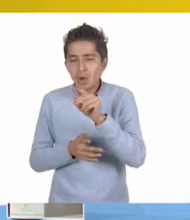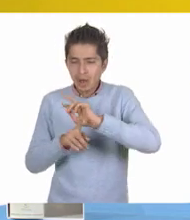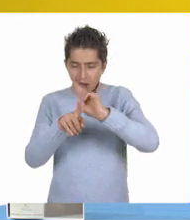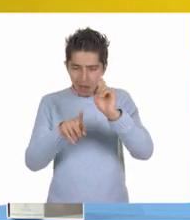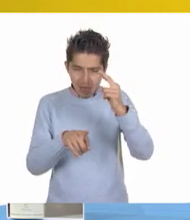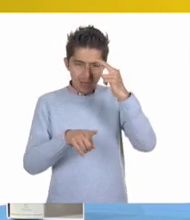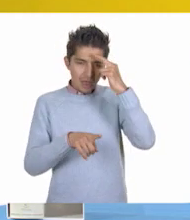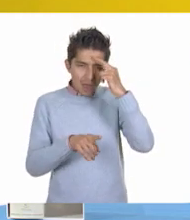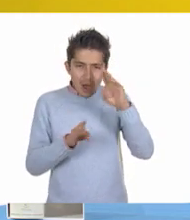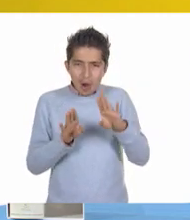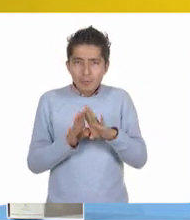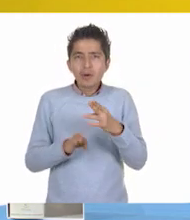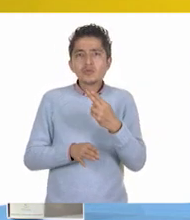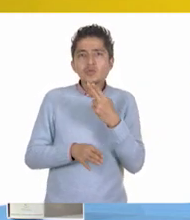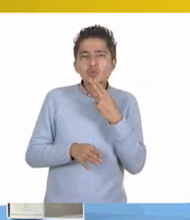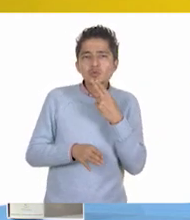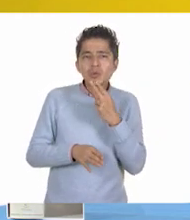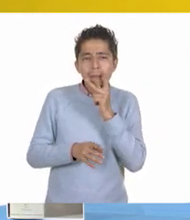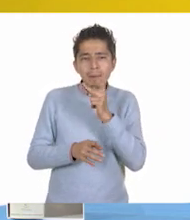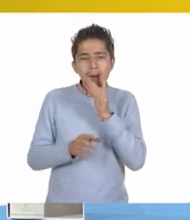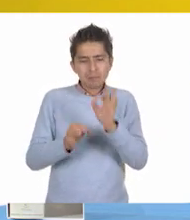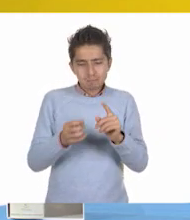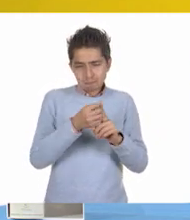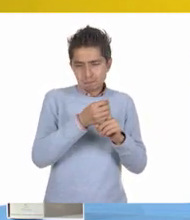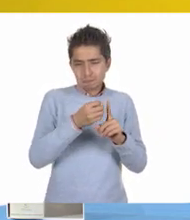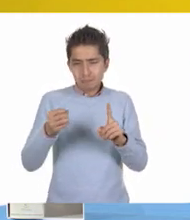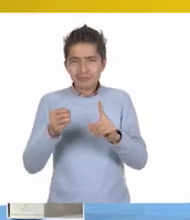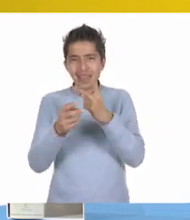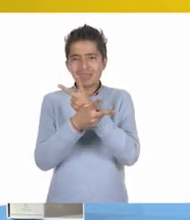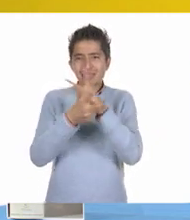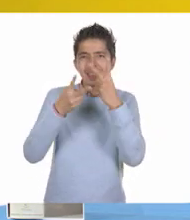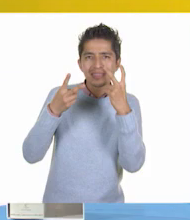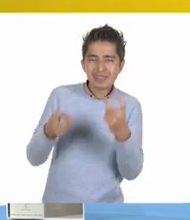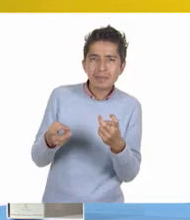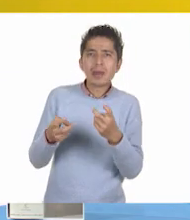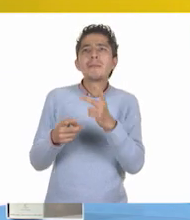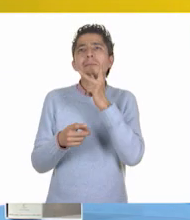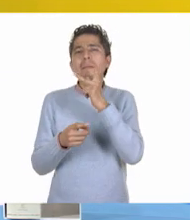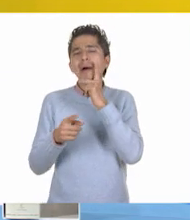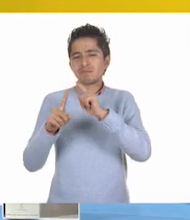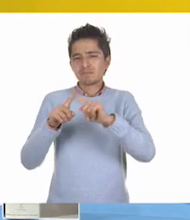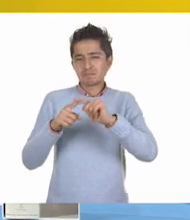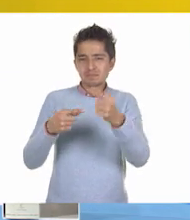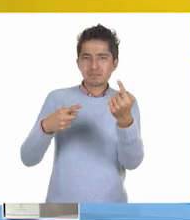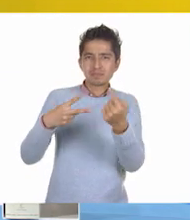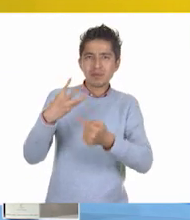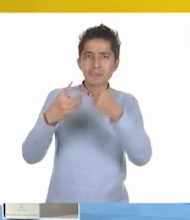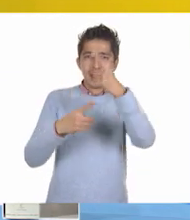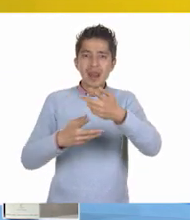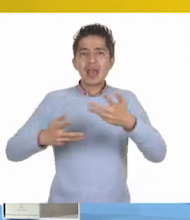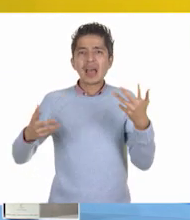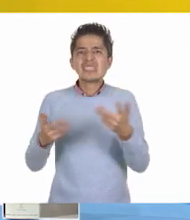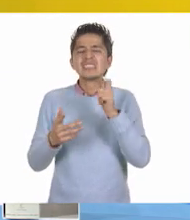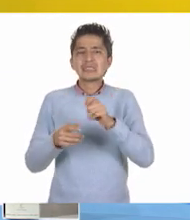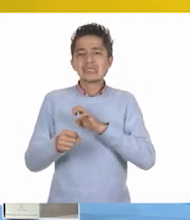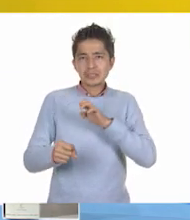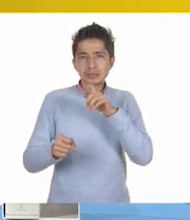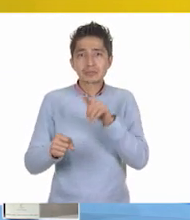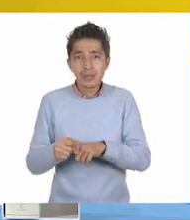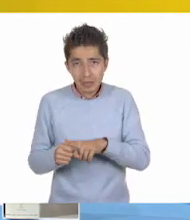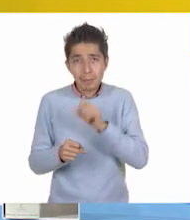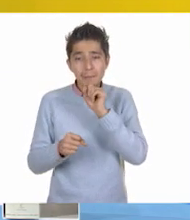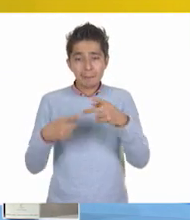cómo se utilizan algunos pronombres, adjetivos y frases nominales para hacer referencias especiales